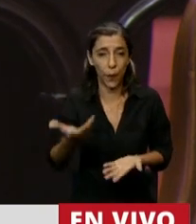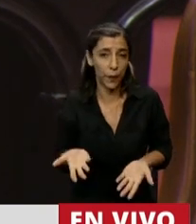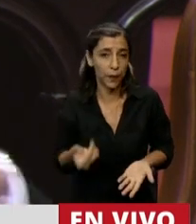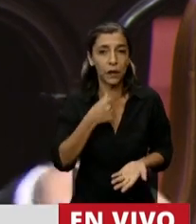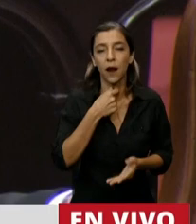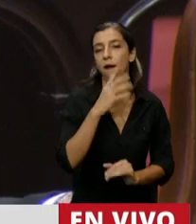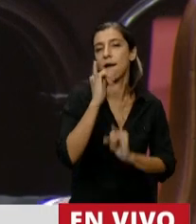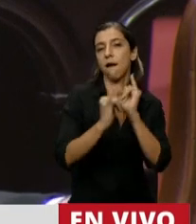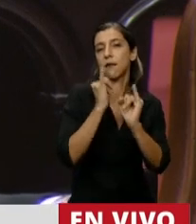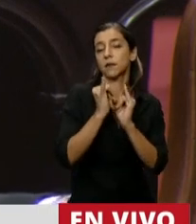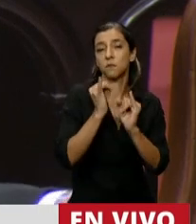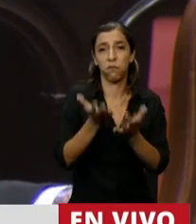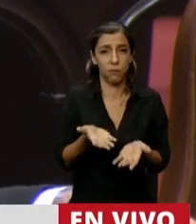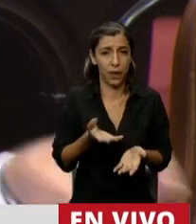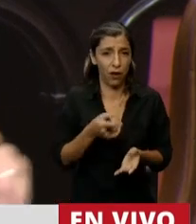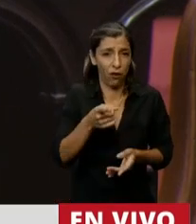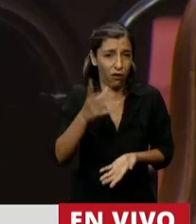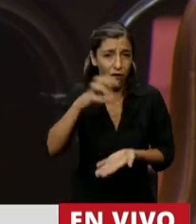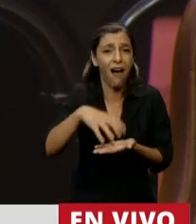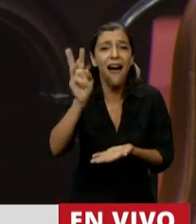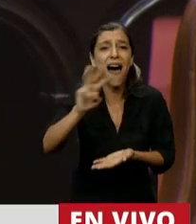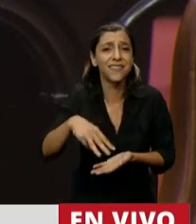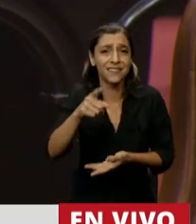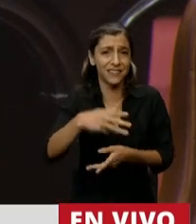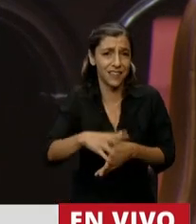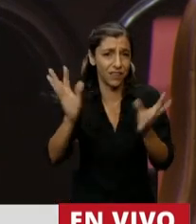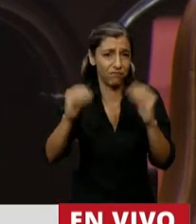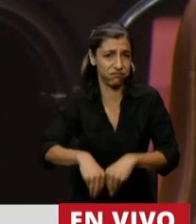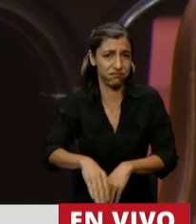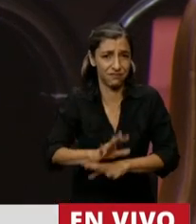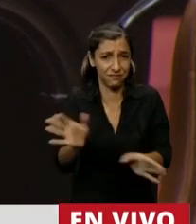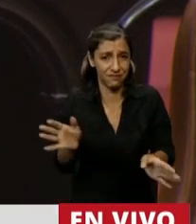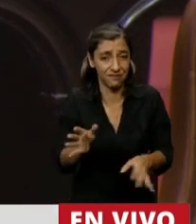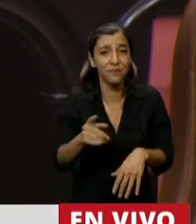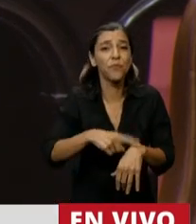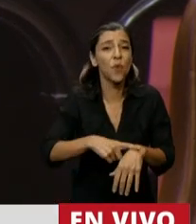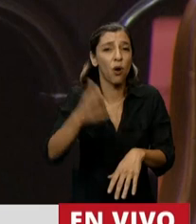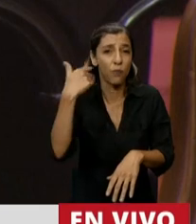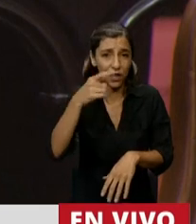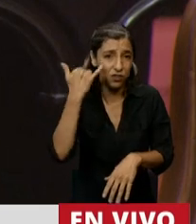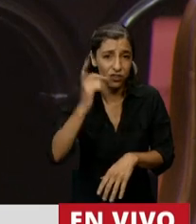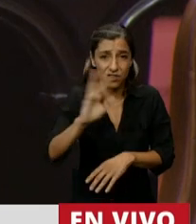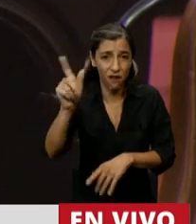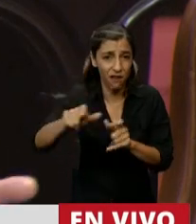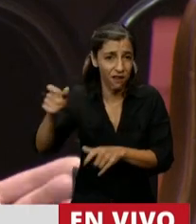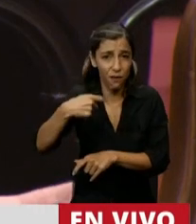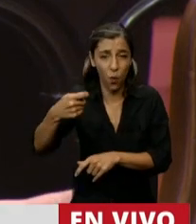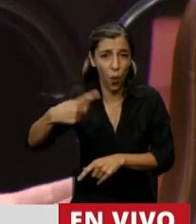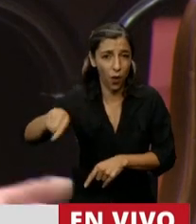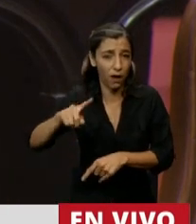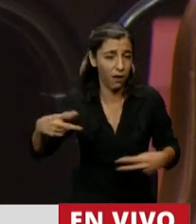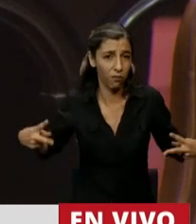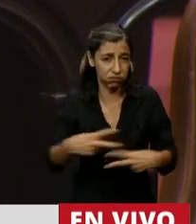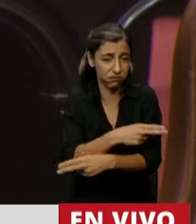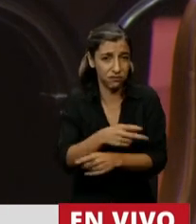que dejaron técnicamente el ANSES fundido. Los mismos que le metieron la mano en el bolsillo a los jubilados y jubiladas, hoy repiten